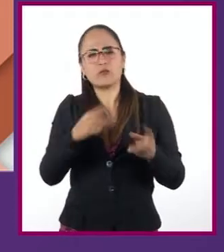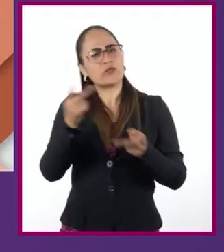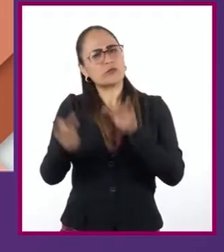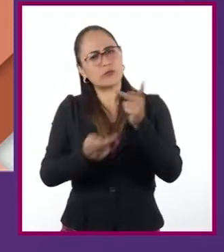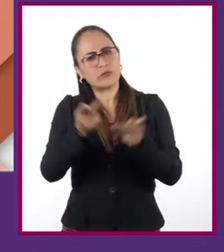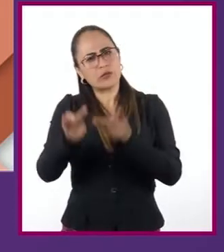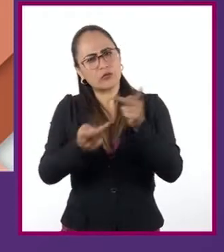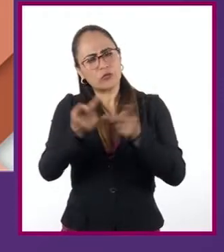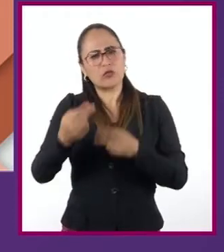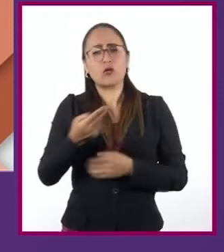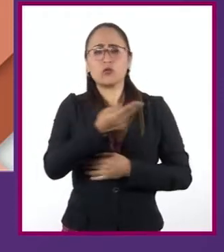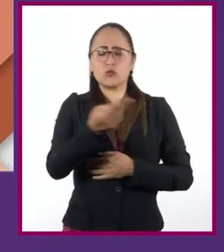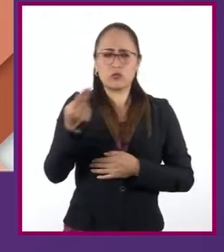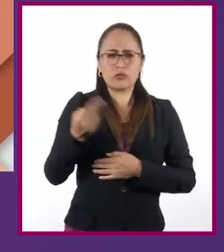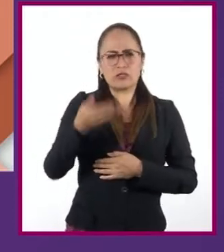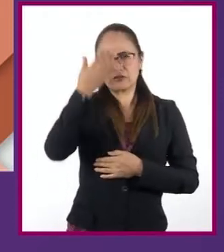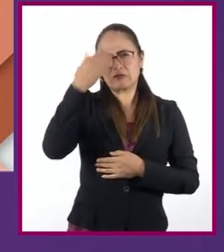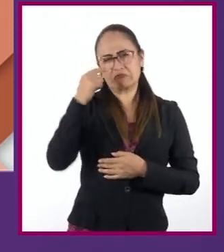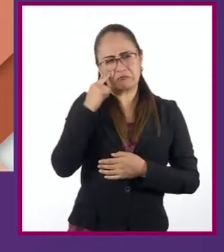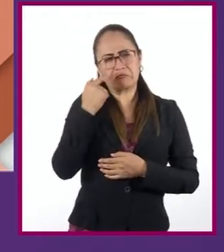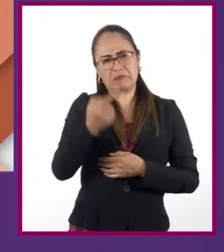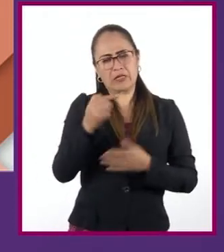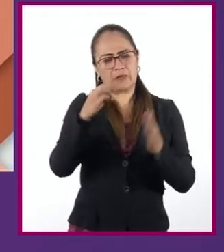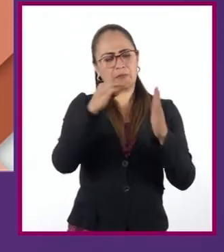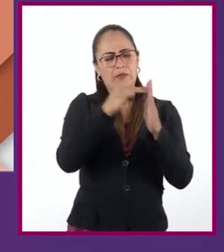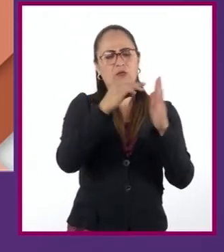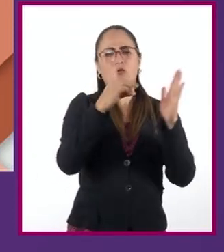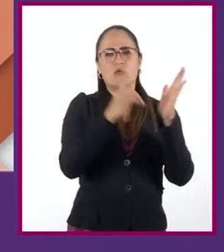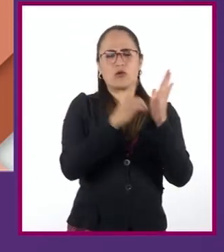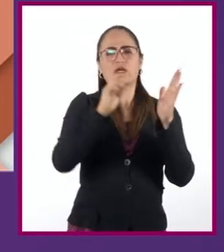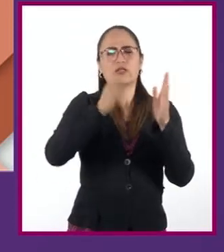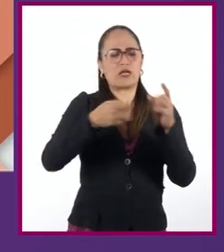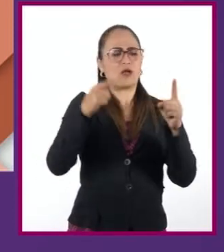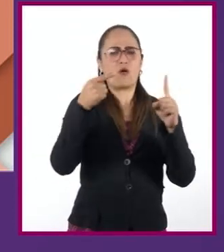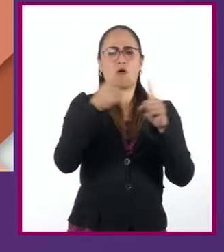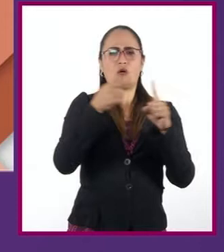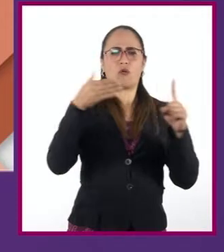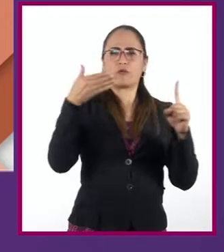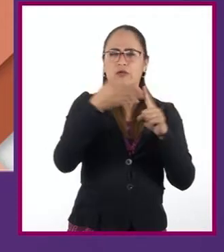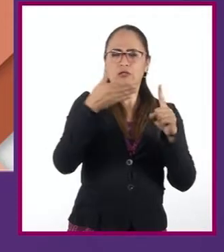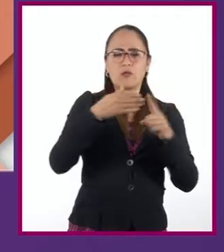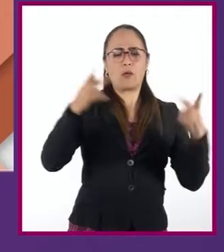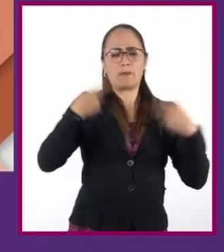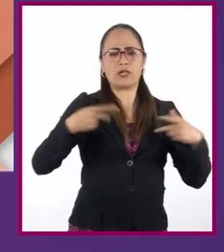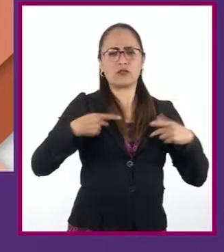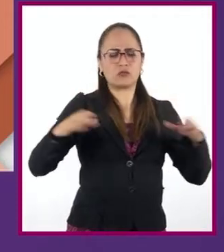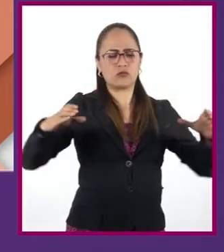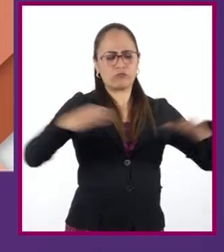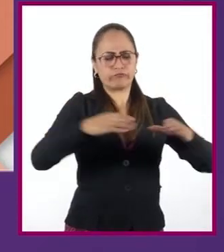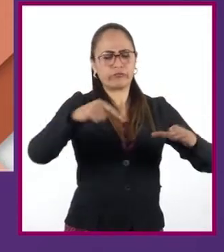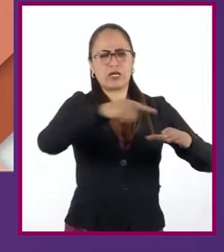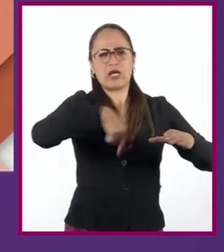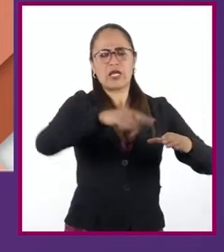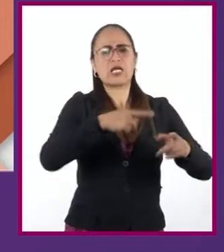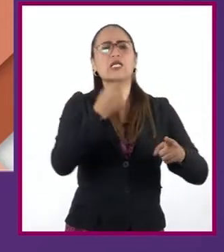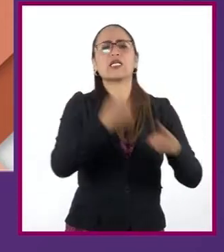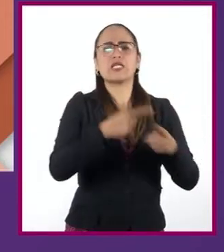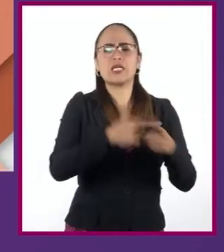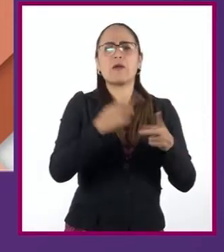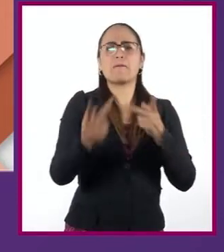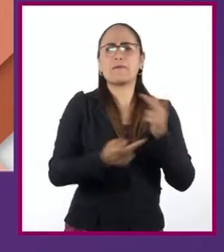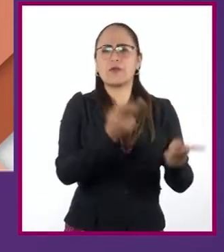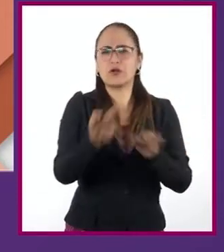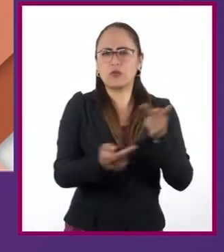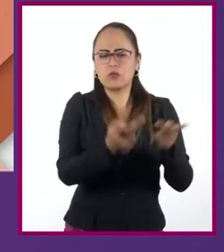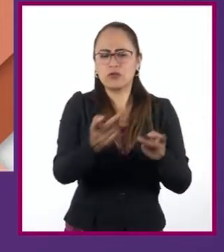Como pueden ver, la metodología consta de objetivo, población objetivo, es decir, el destinatario de la